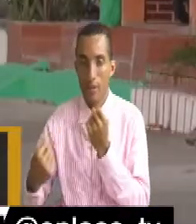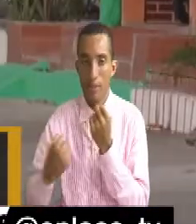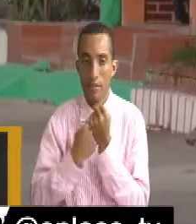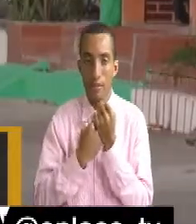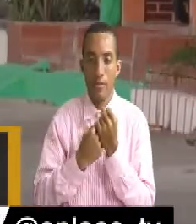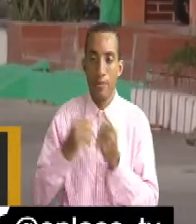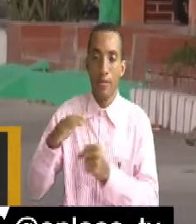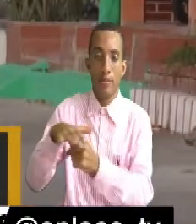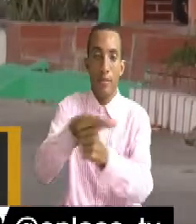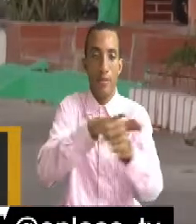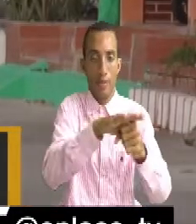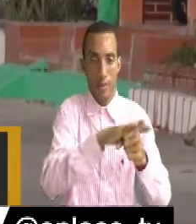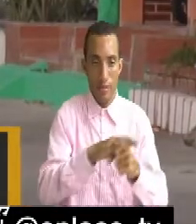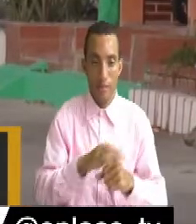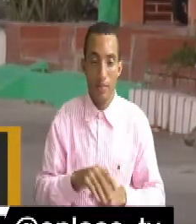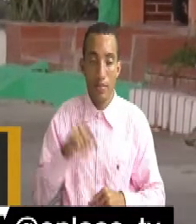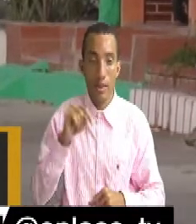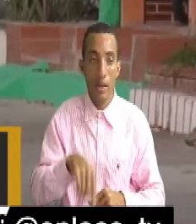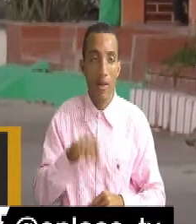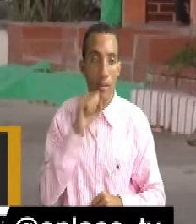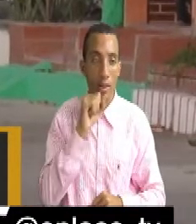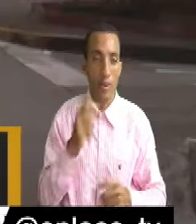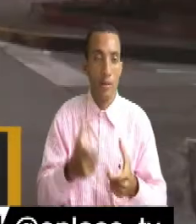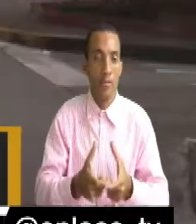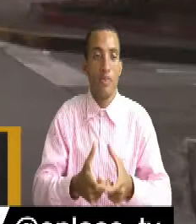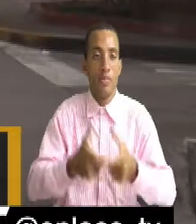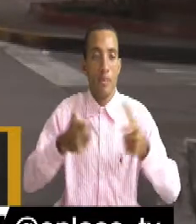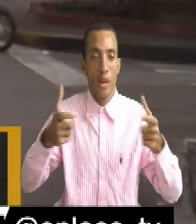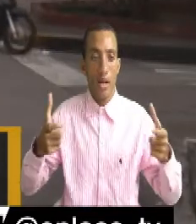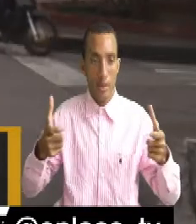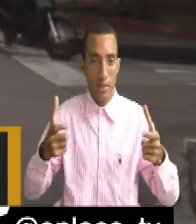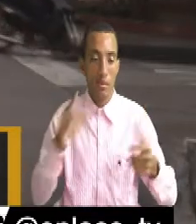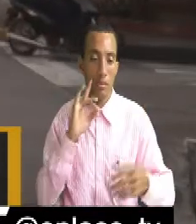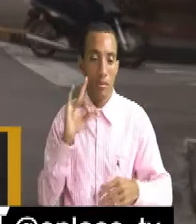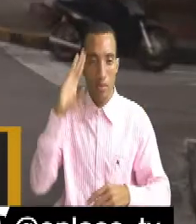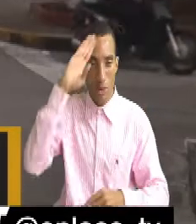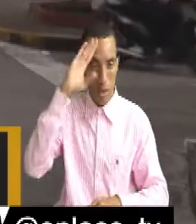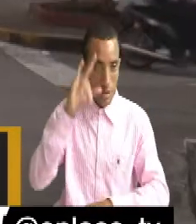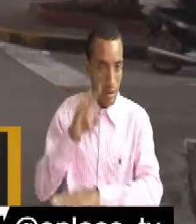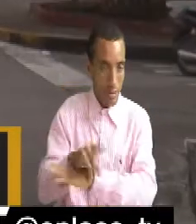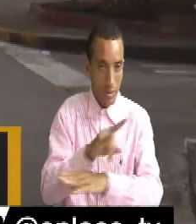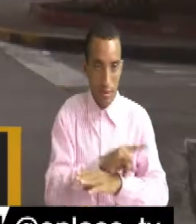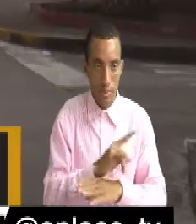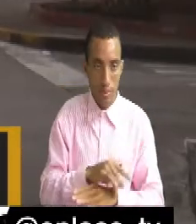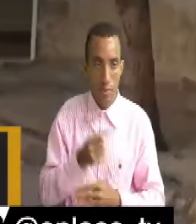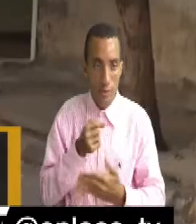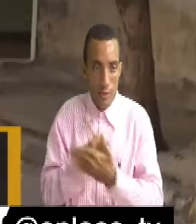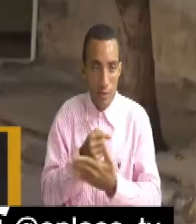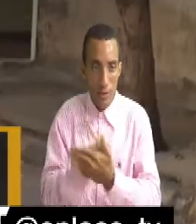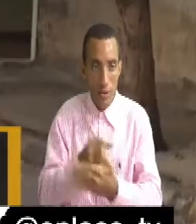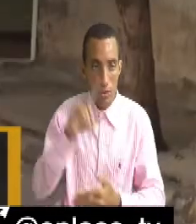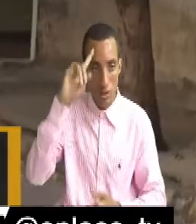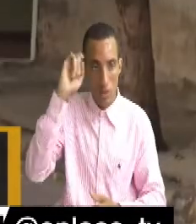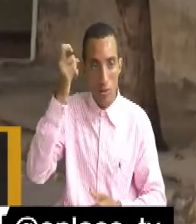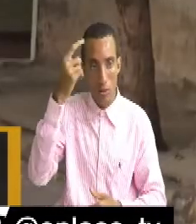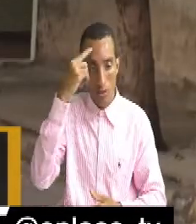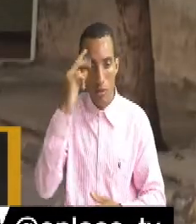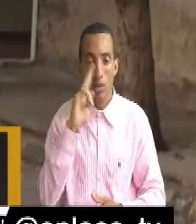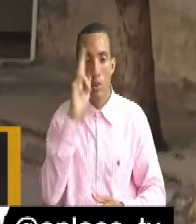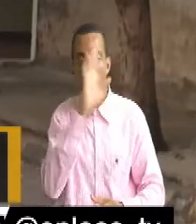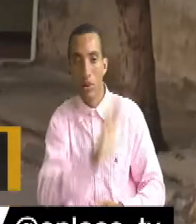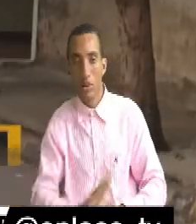No se descarta que en Barranca Bermeja aumente el número de cuadrantes luego de gestiones que ha hecho el gobierno local ante el nacional para